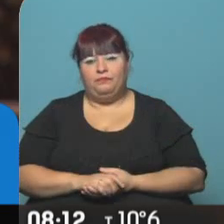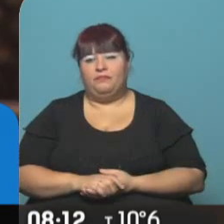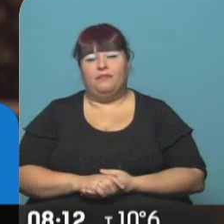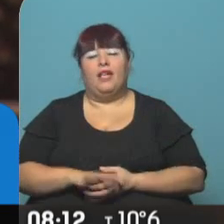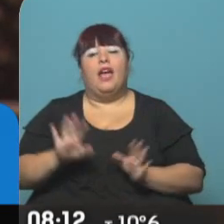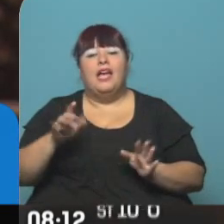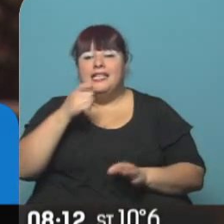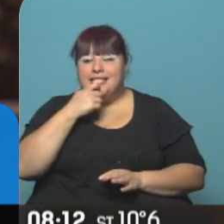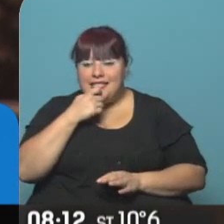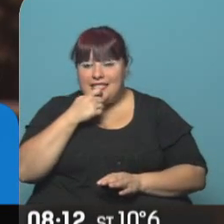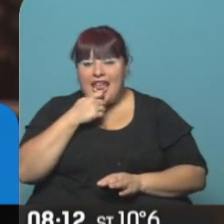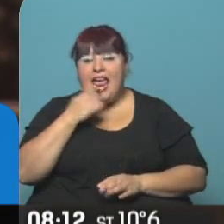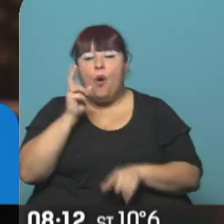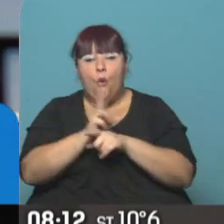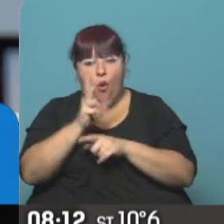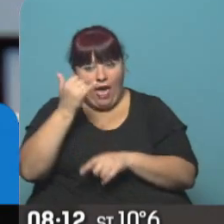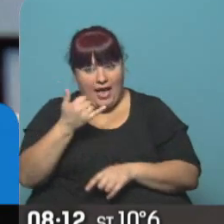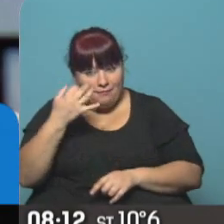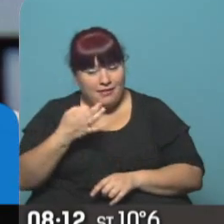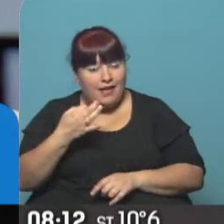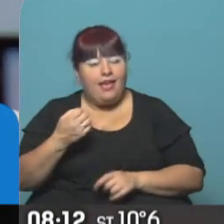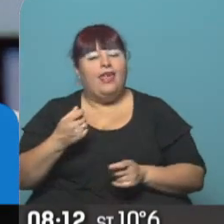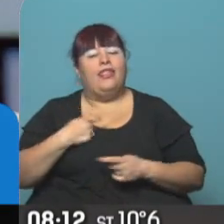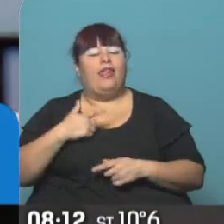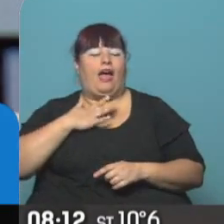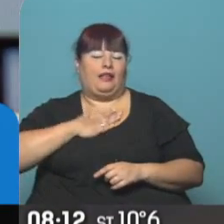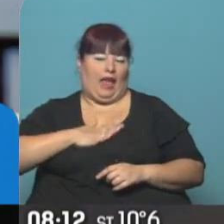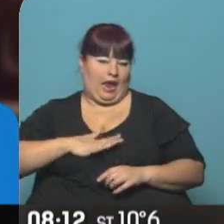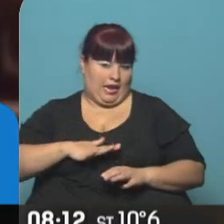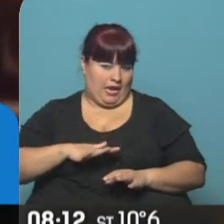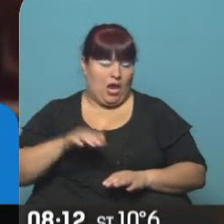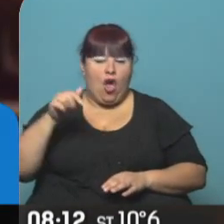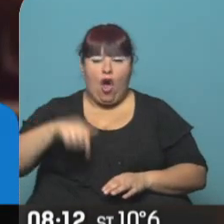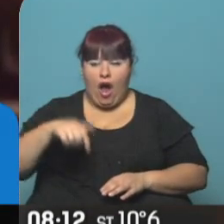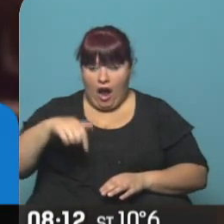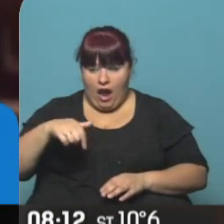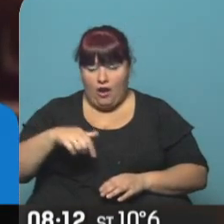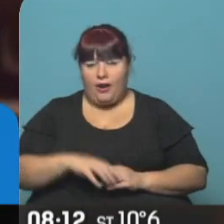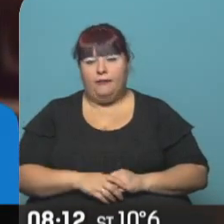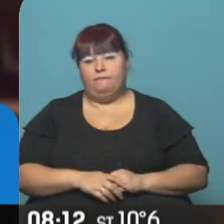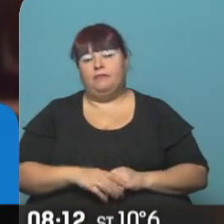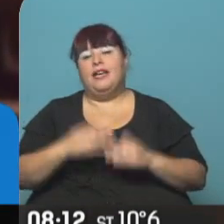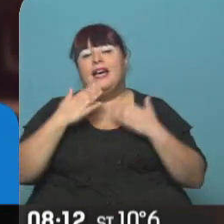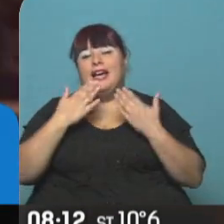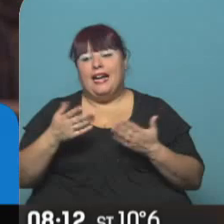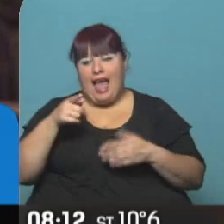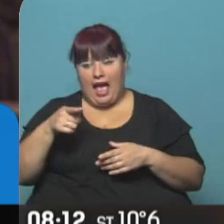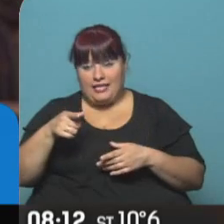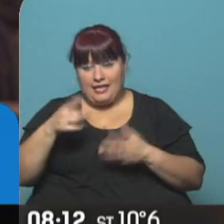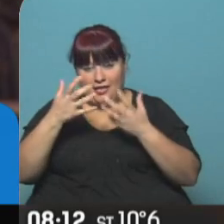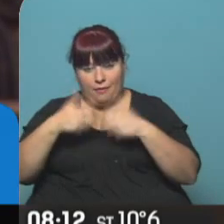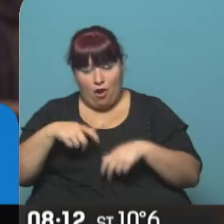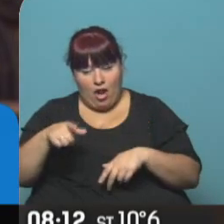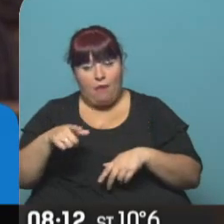haber tenido esa protección ya nos da una enorme tranquilidad y hoy por hoy gracias a este programa